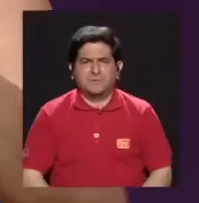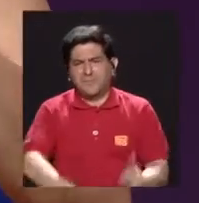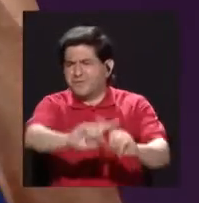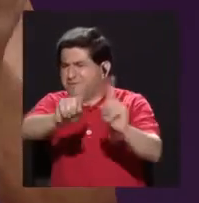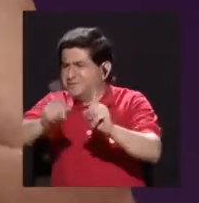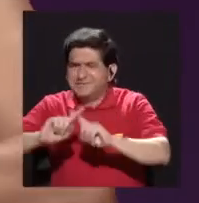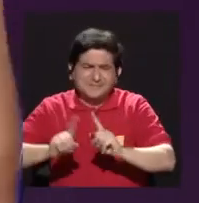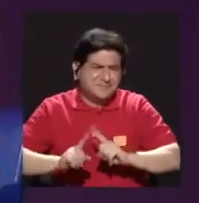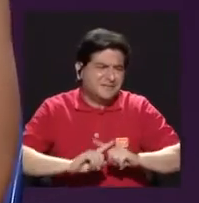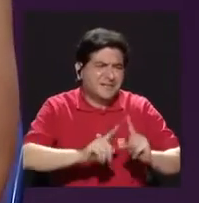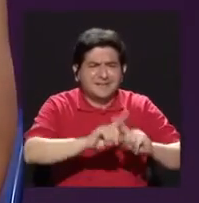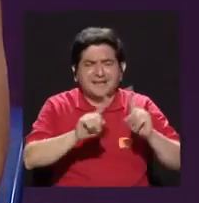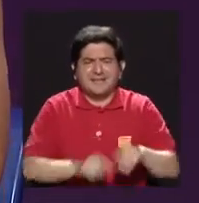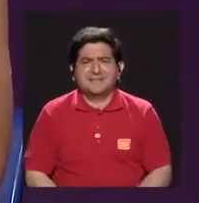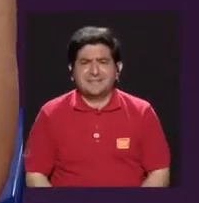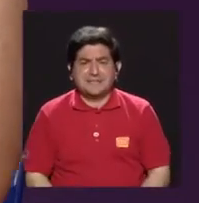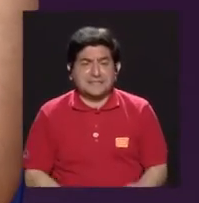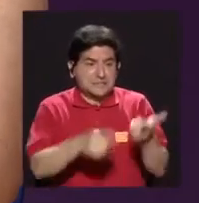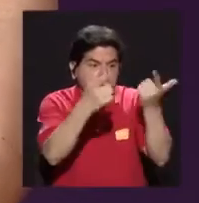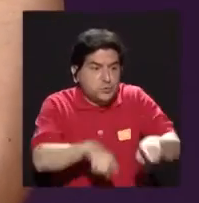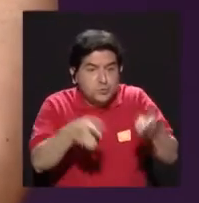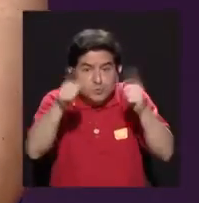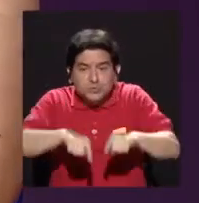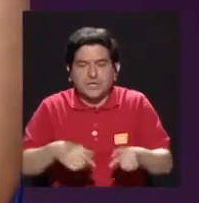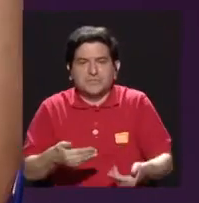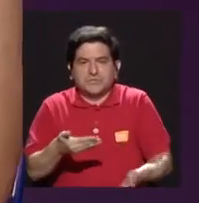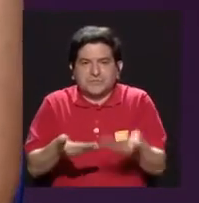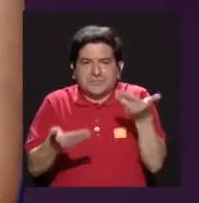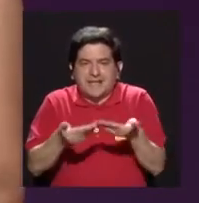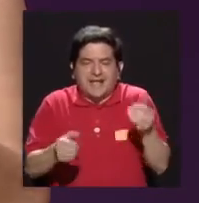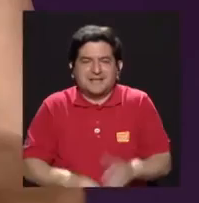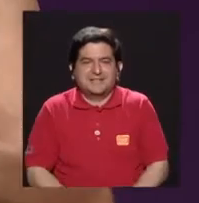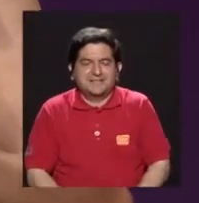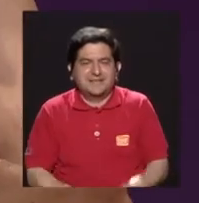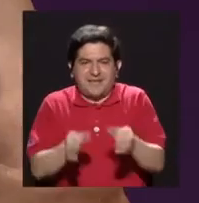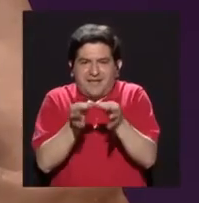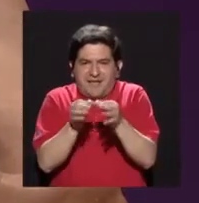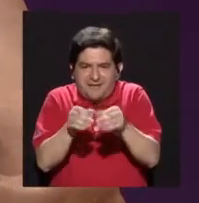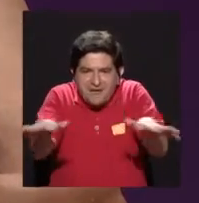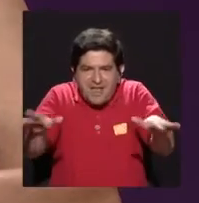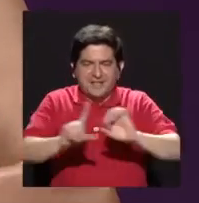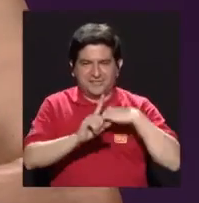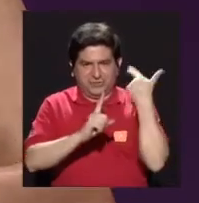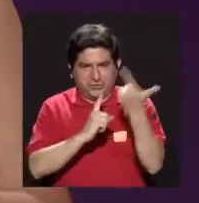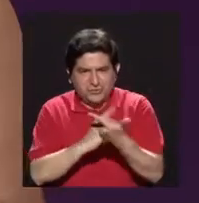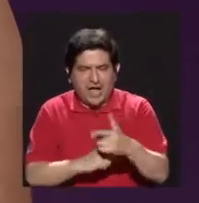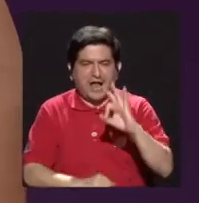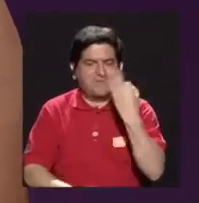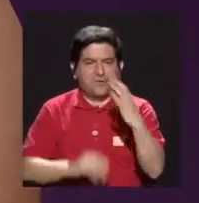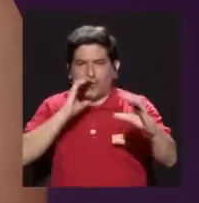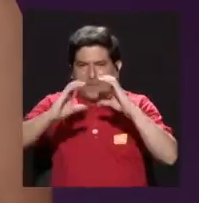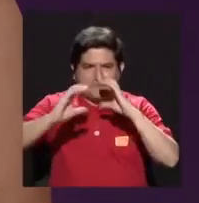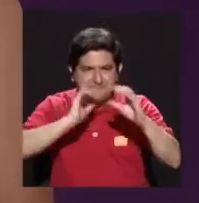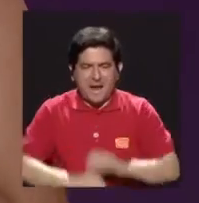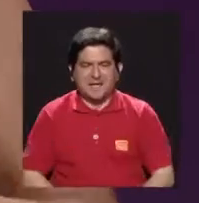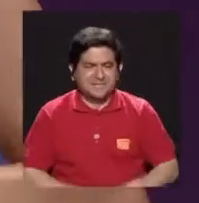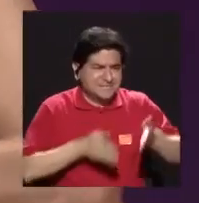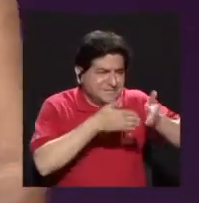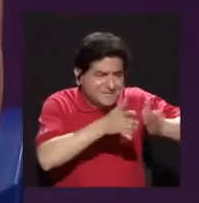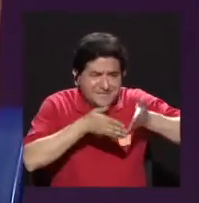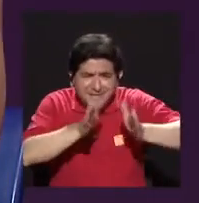serie de explosiones, por decirlo así, en redes, en los medios de comunicación, en la